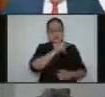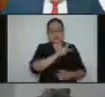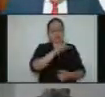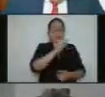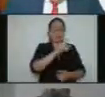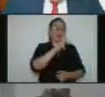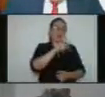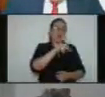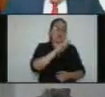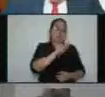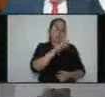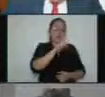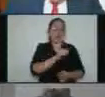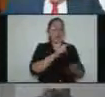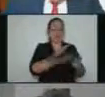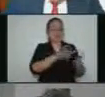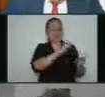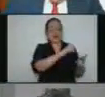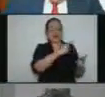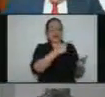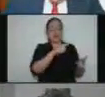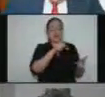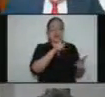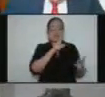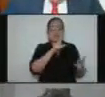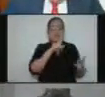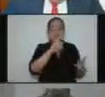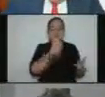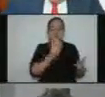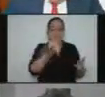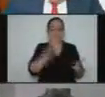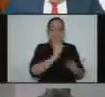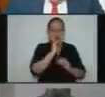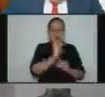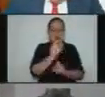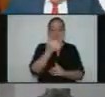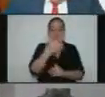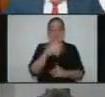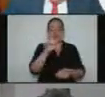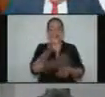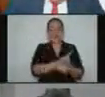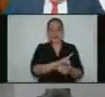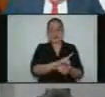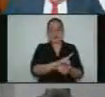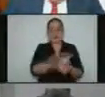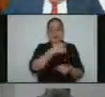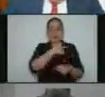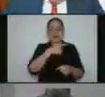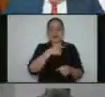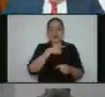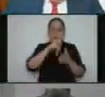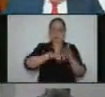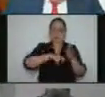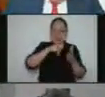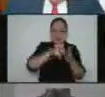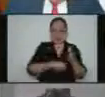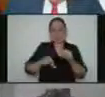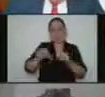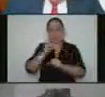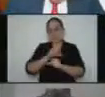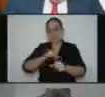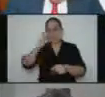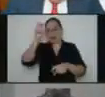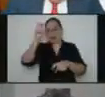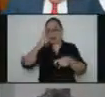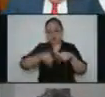E-Plus para que dentro de un plazo de 10 días naturales editen, sustituyan o eliminen los